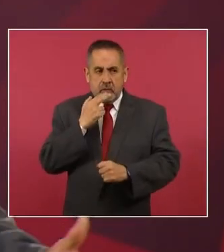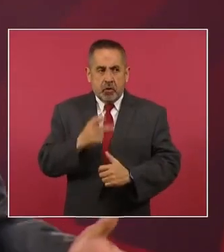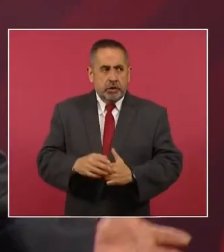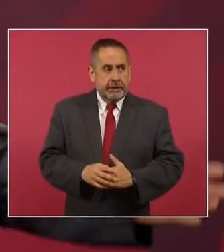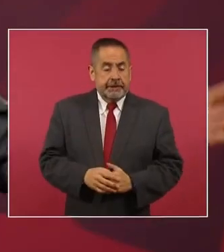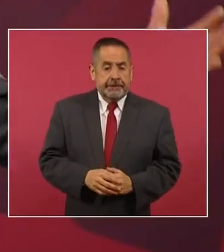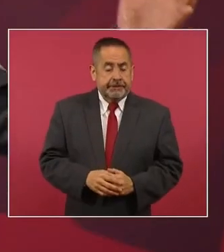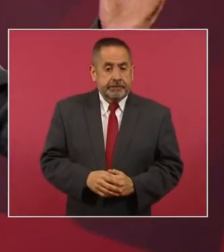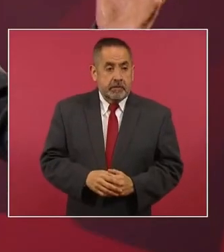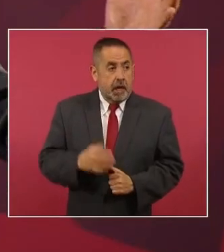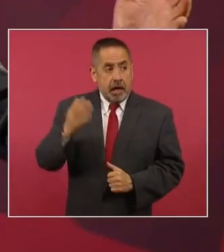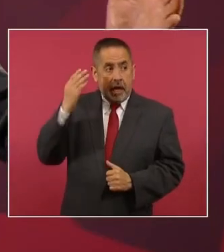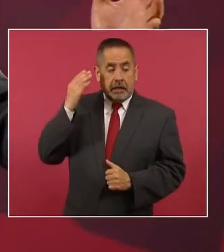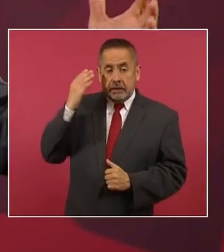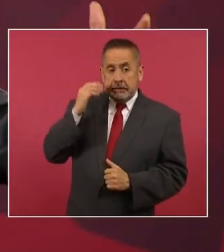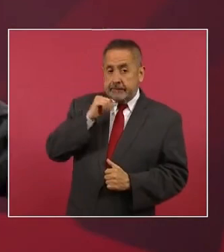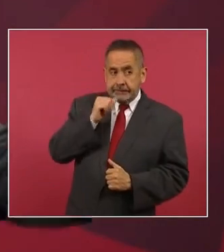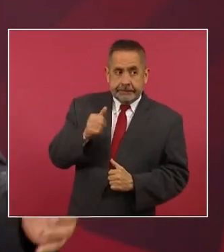Como nunca,